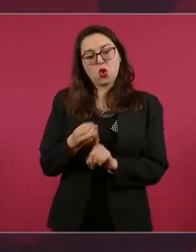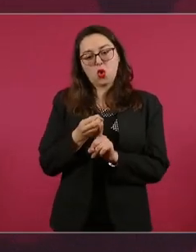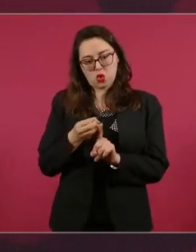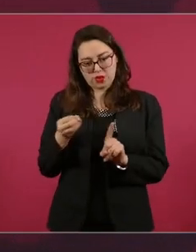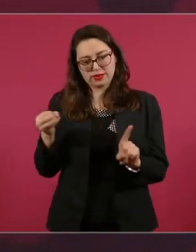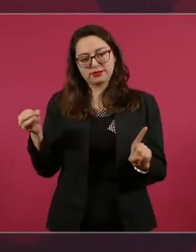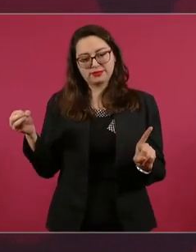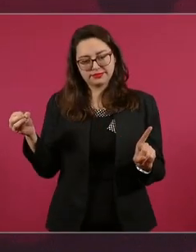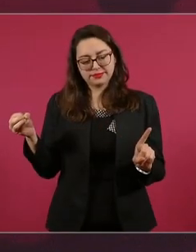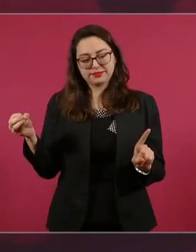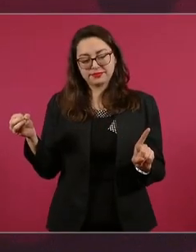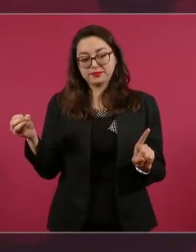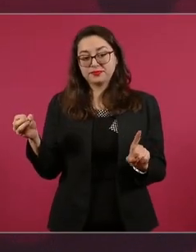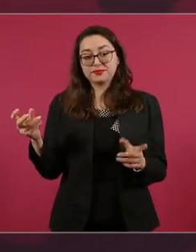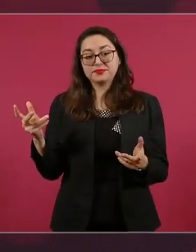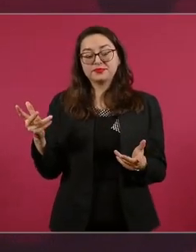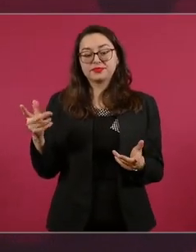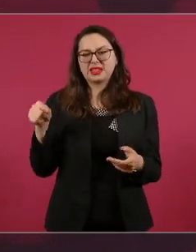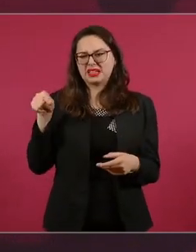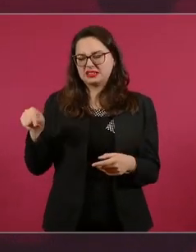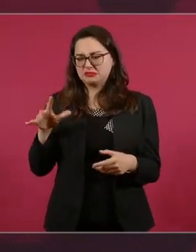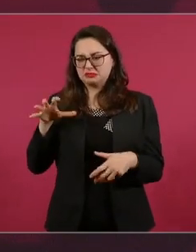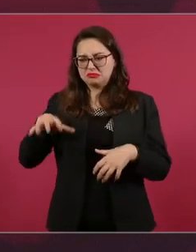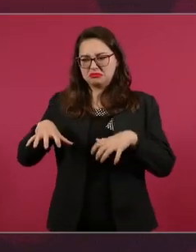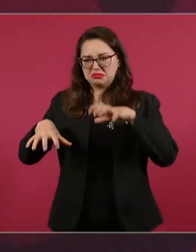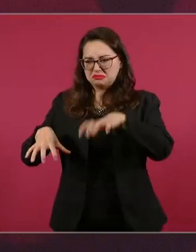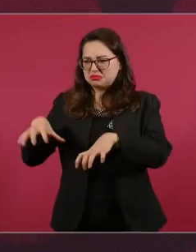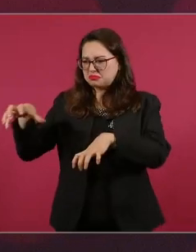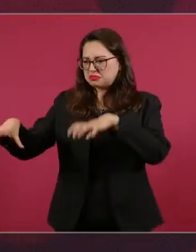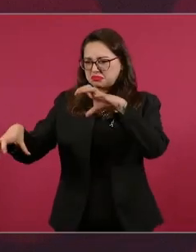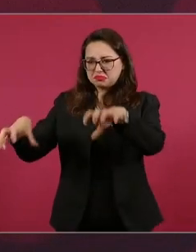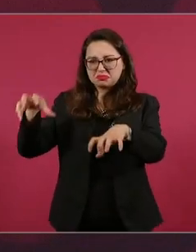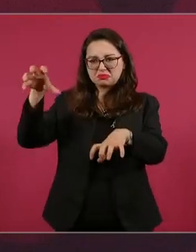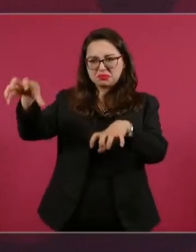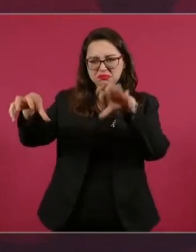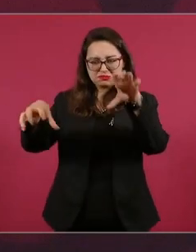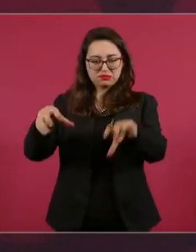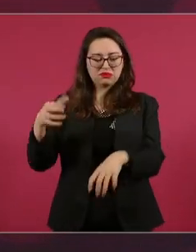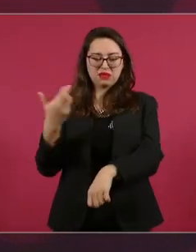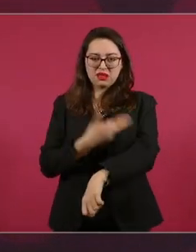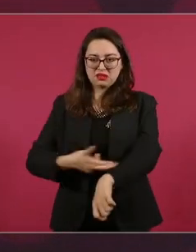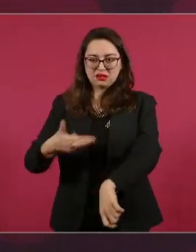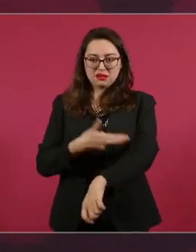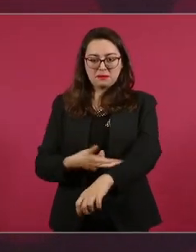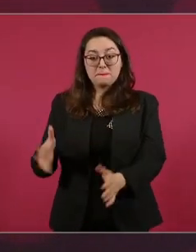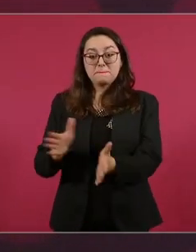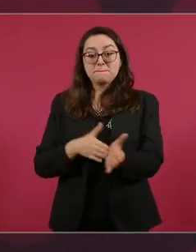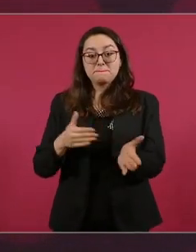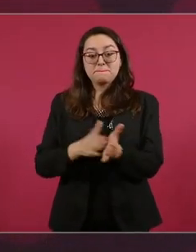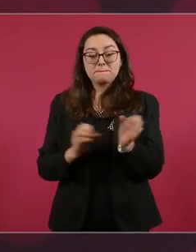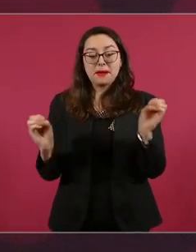Habían muchos asentamientos irregulares y